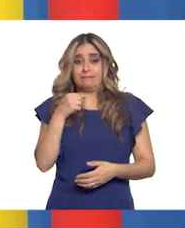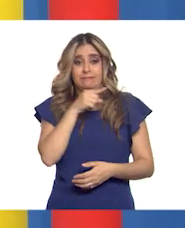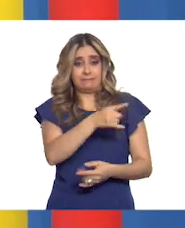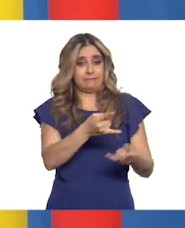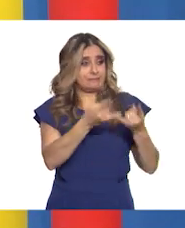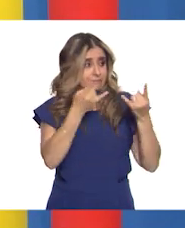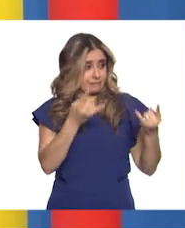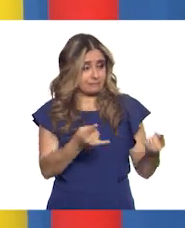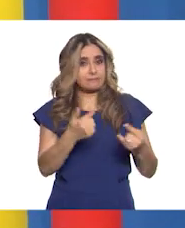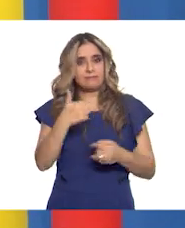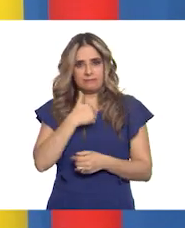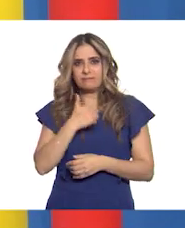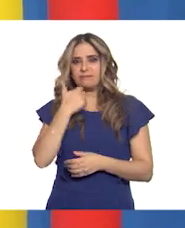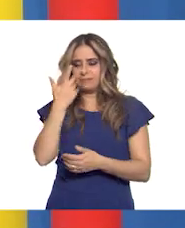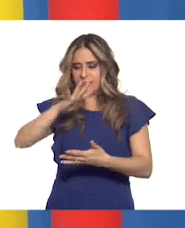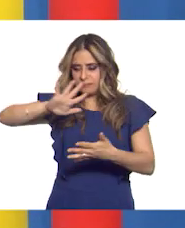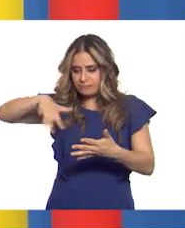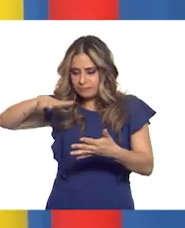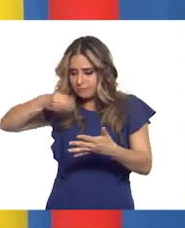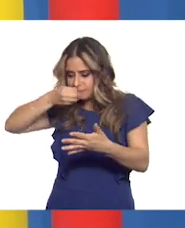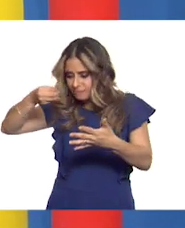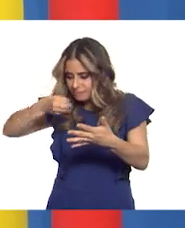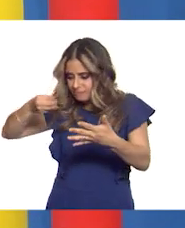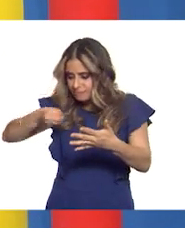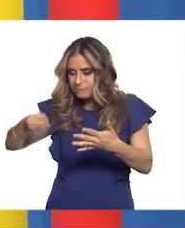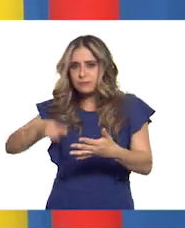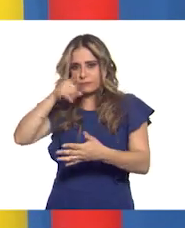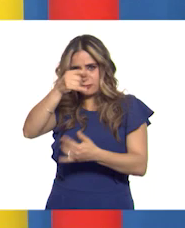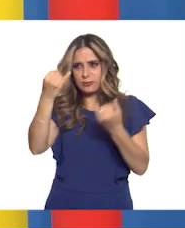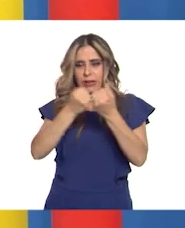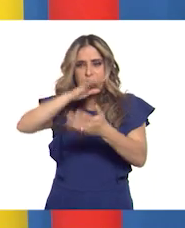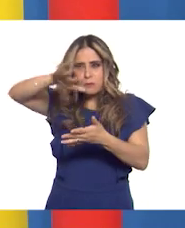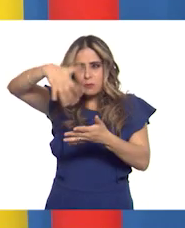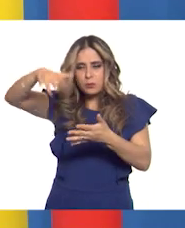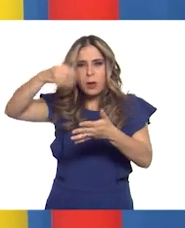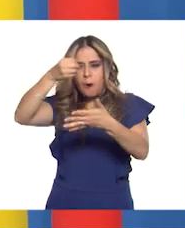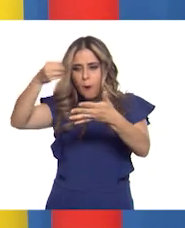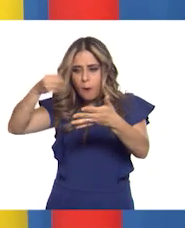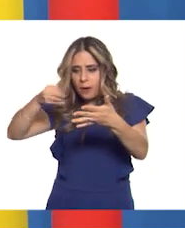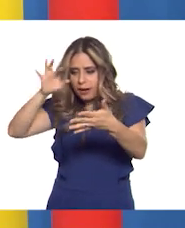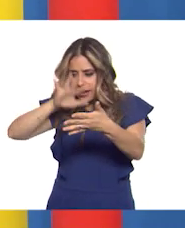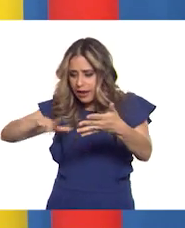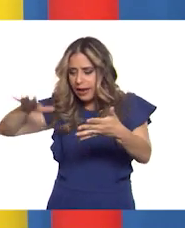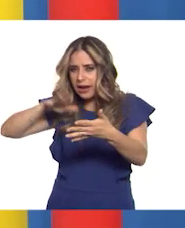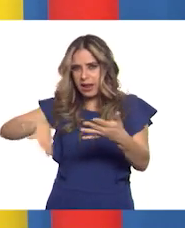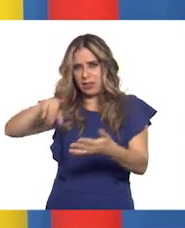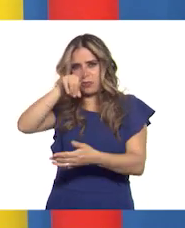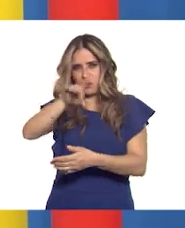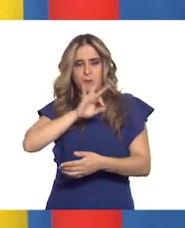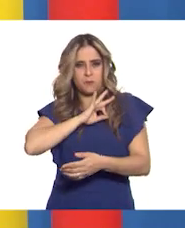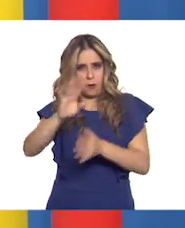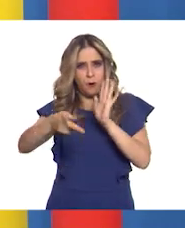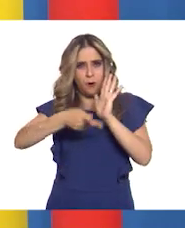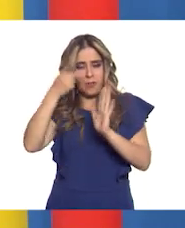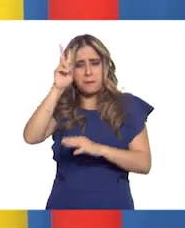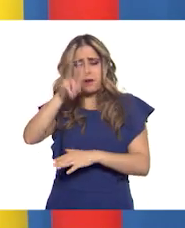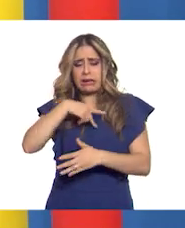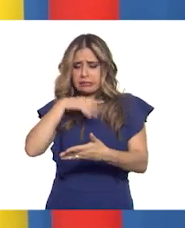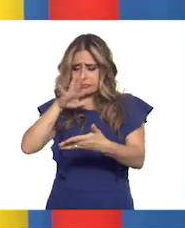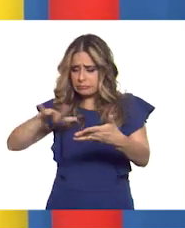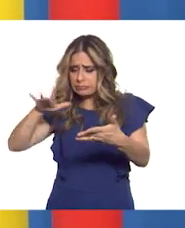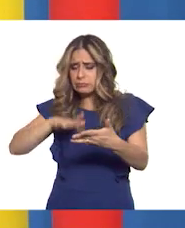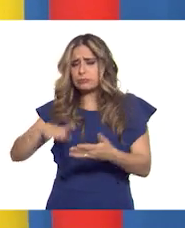voy a buscar la versión completa y en casa también háganlo. A mí la verdad me gustan mucho estos autores que pueden escribir textos tan